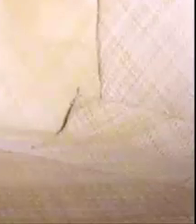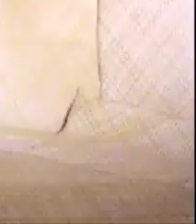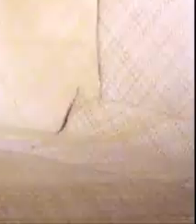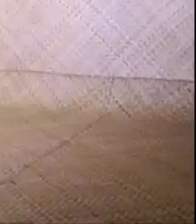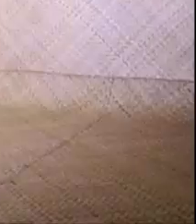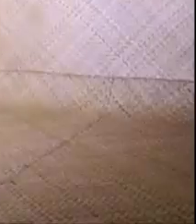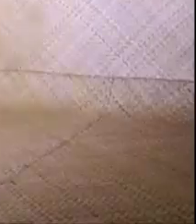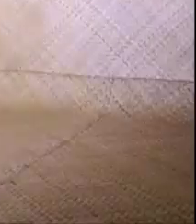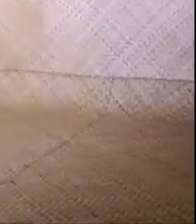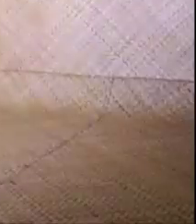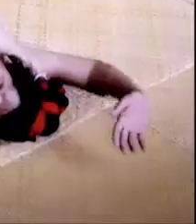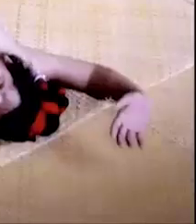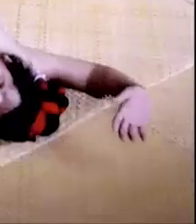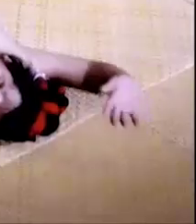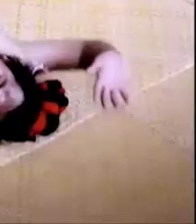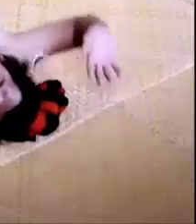ah